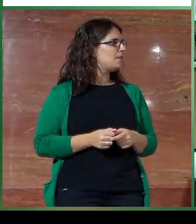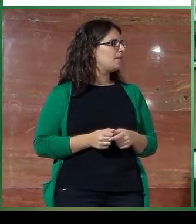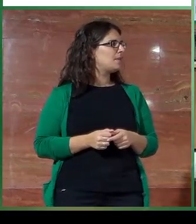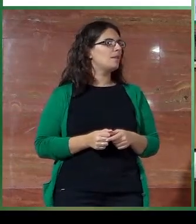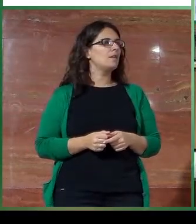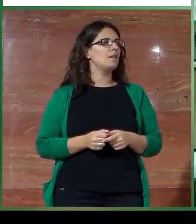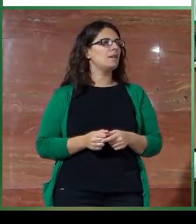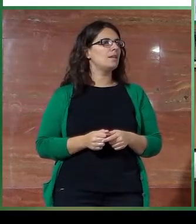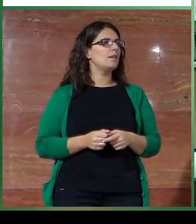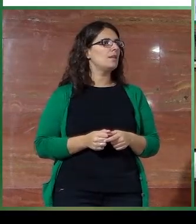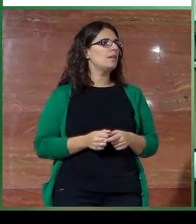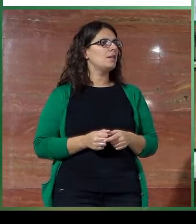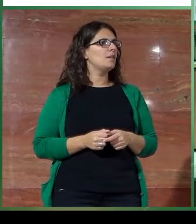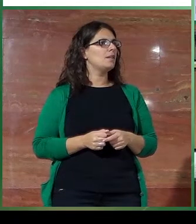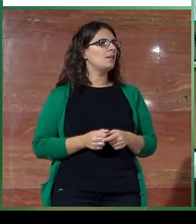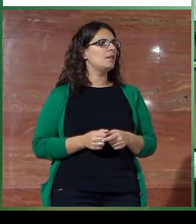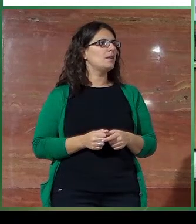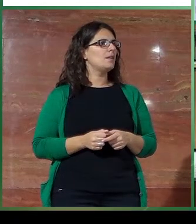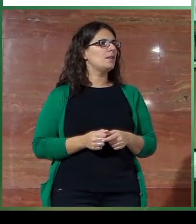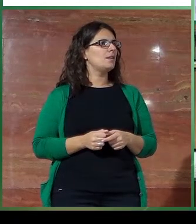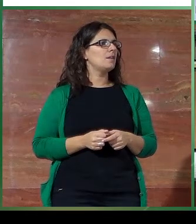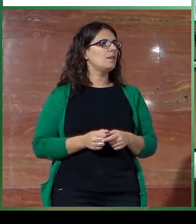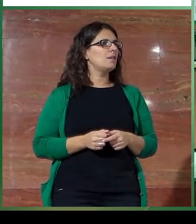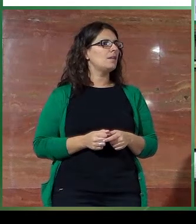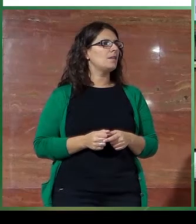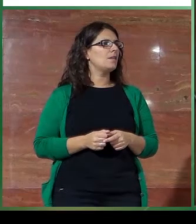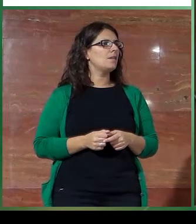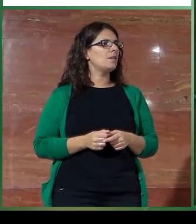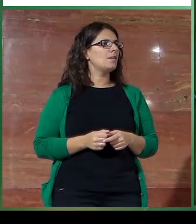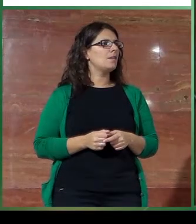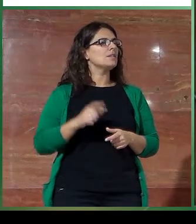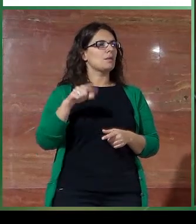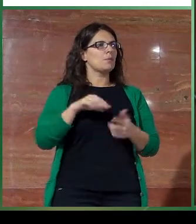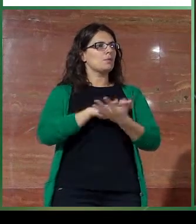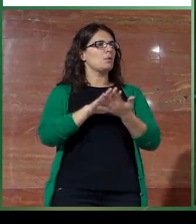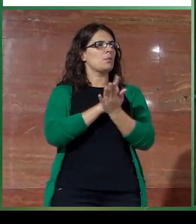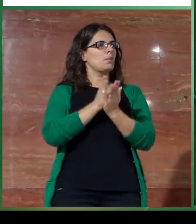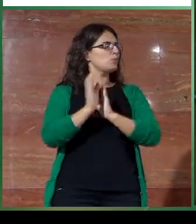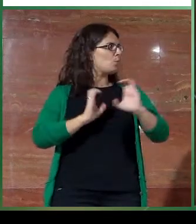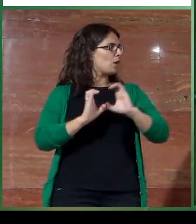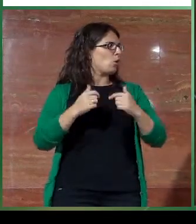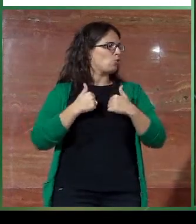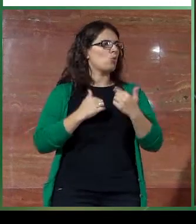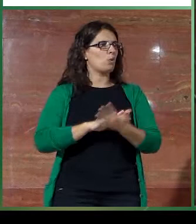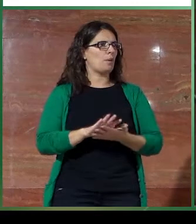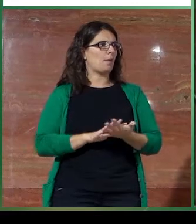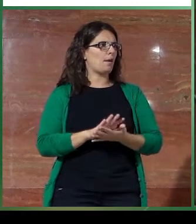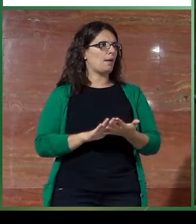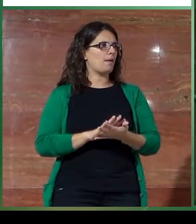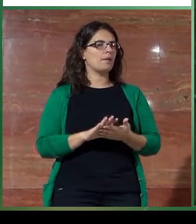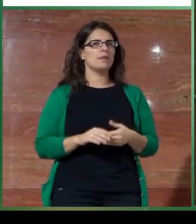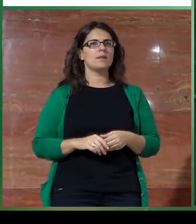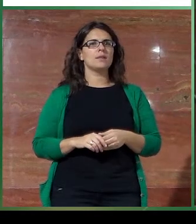sin también entonar el mea culpa, y has hablado de comunicación. Vamos a hablar de los medios de comunicación. Voy a hablar de los medios de comunicación 15